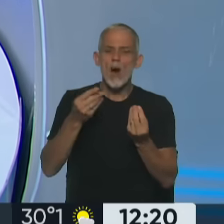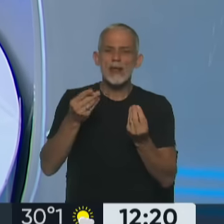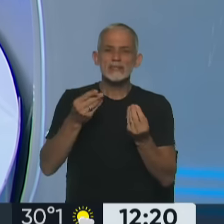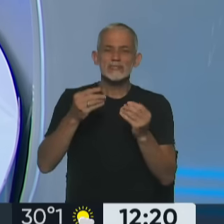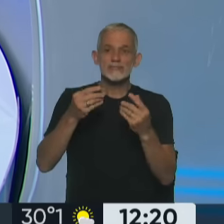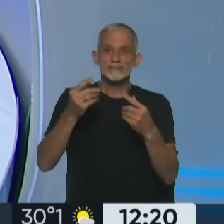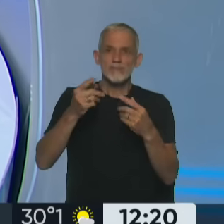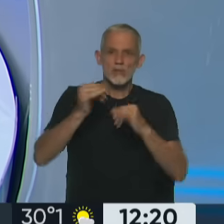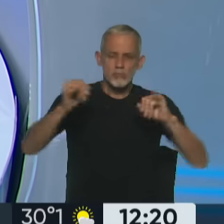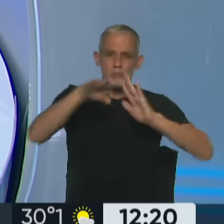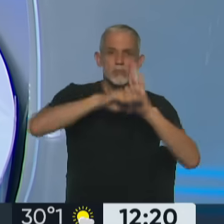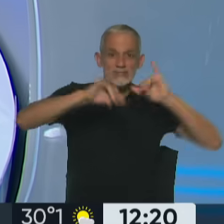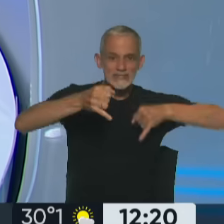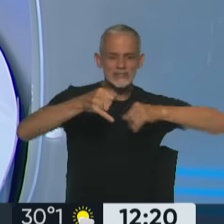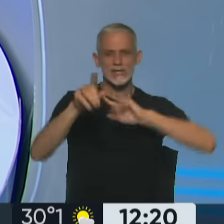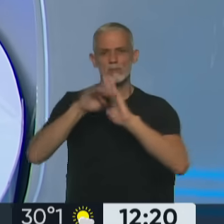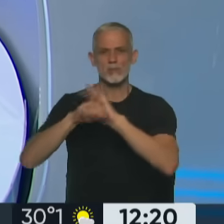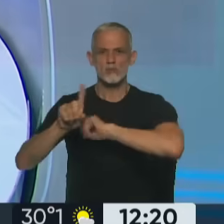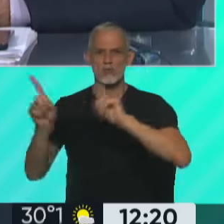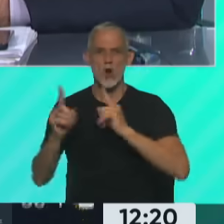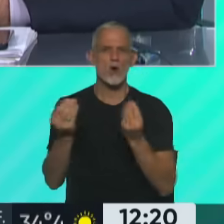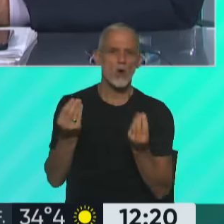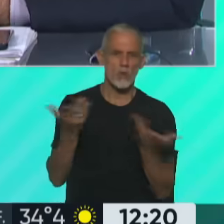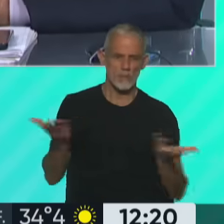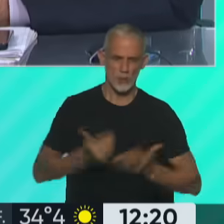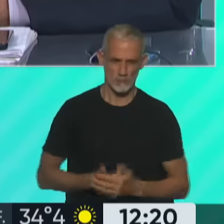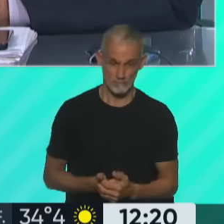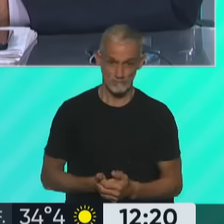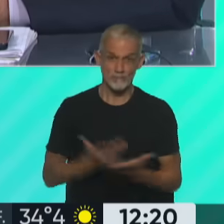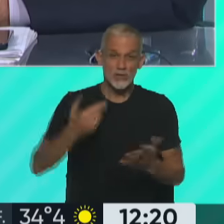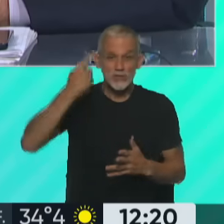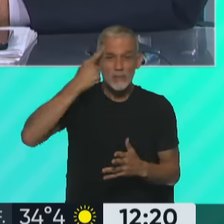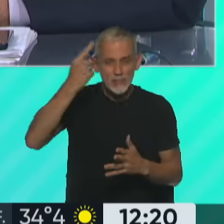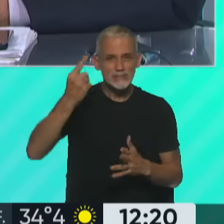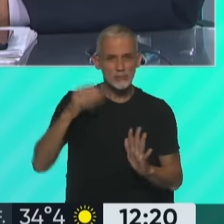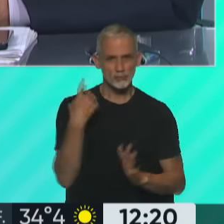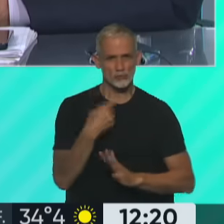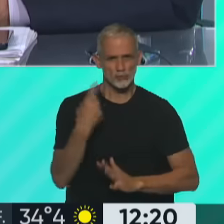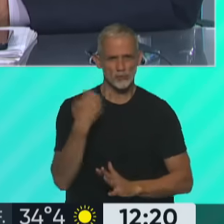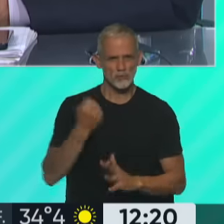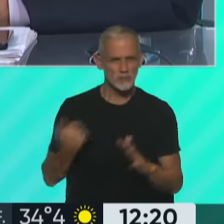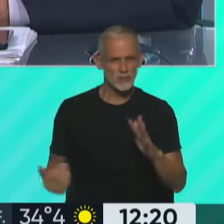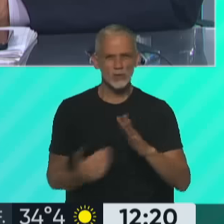llevar a cabo y de qué forma. Creemos que será fundamental